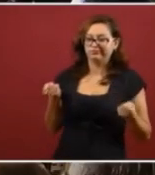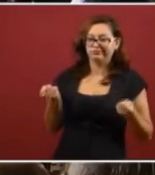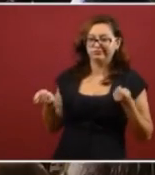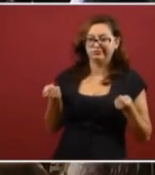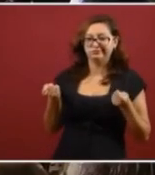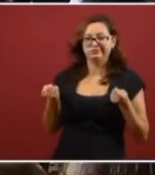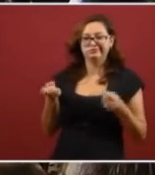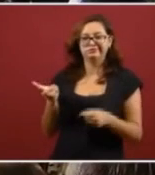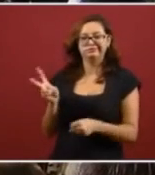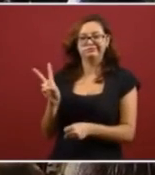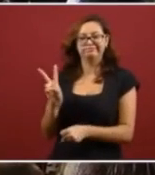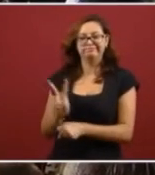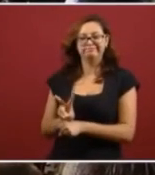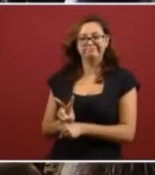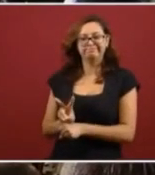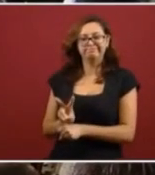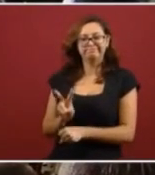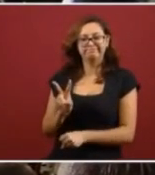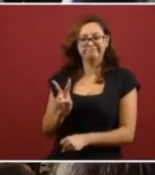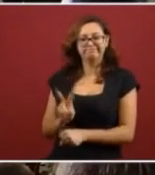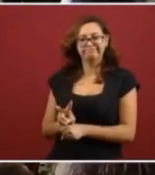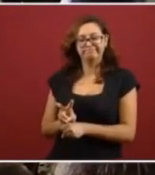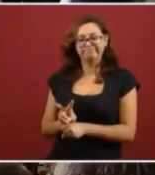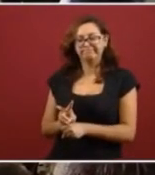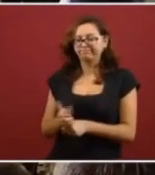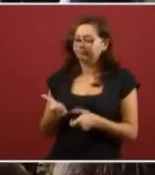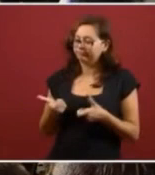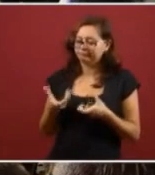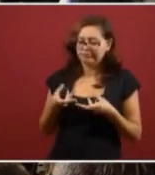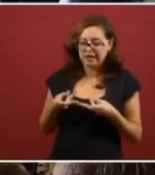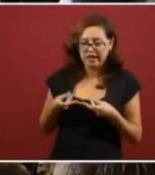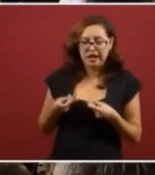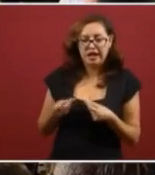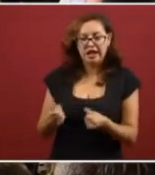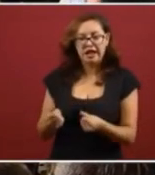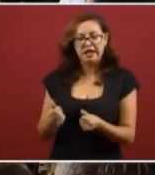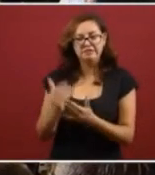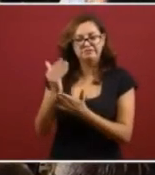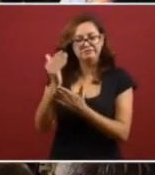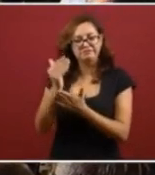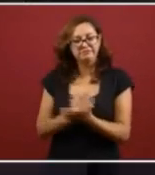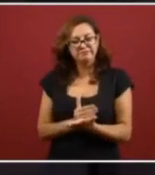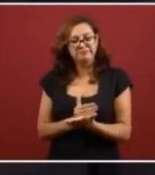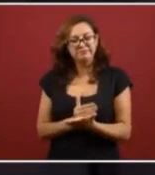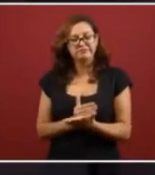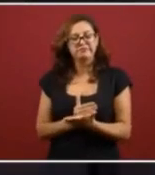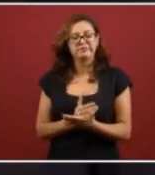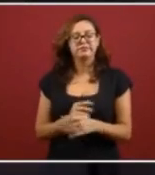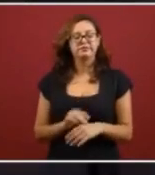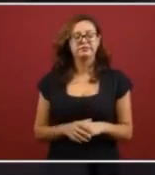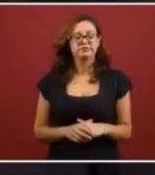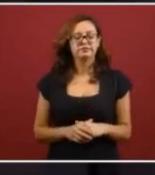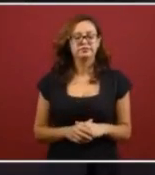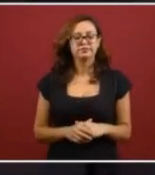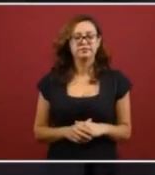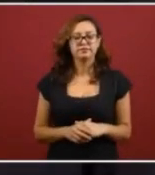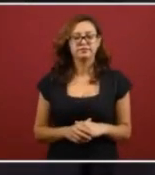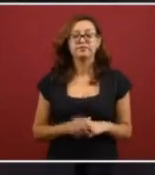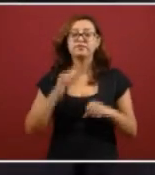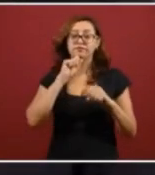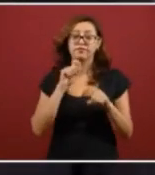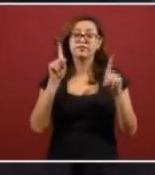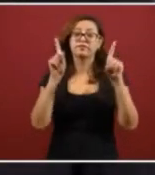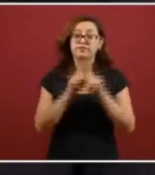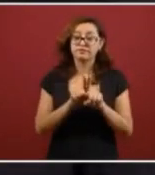la she's got the responsibility llevar a cabo las compras to make sure that the purchases y de establecer and to las